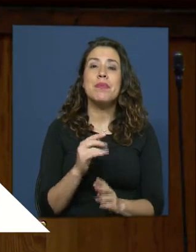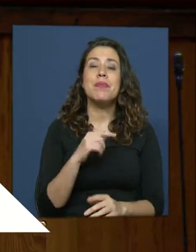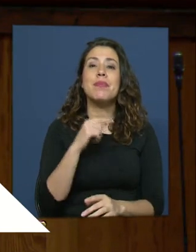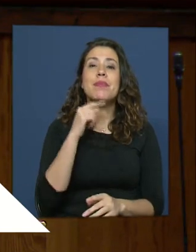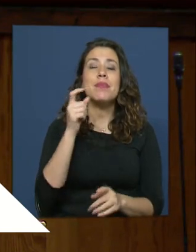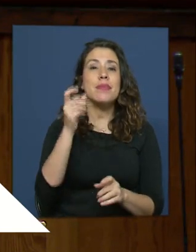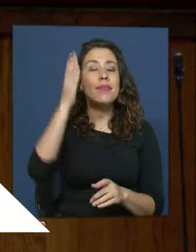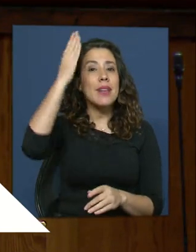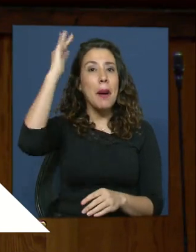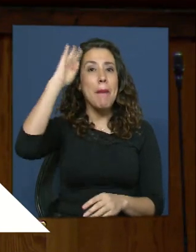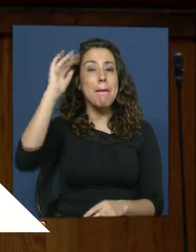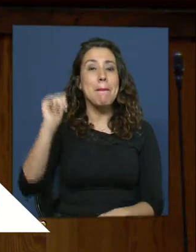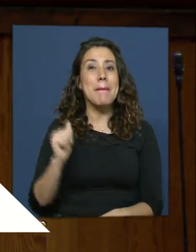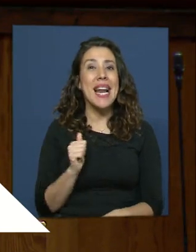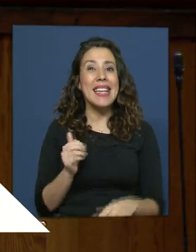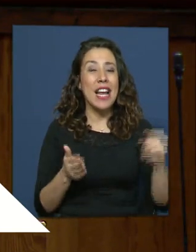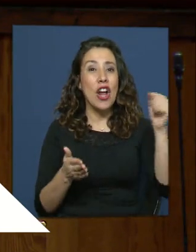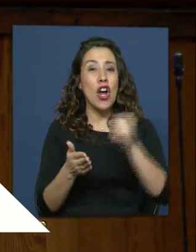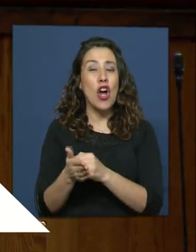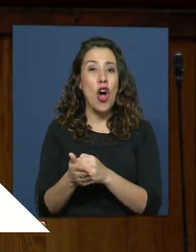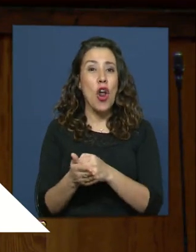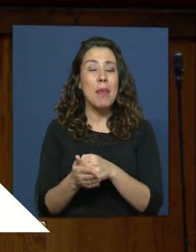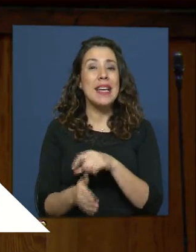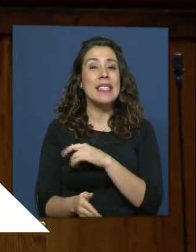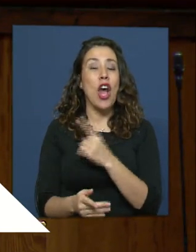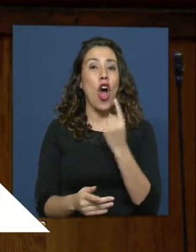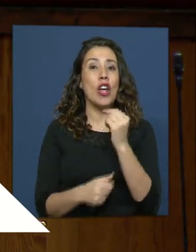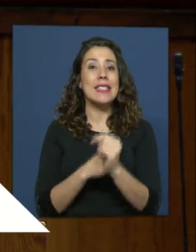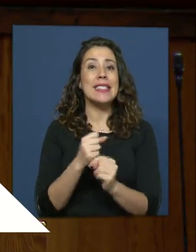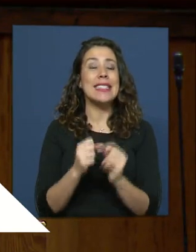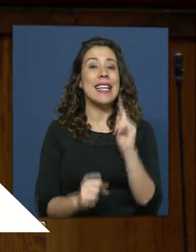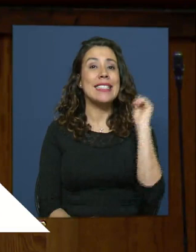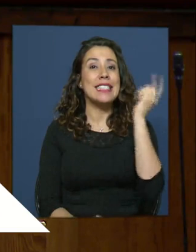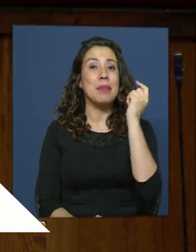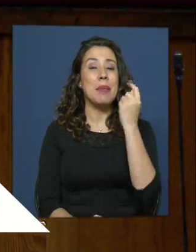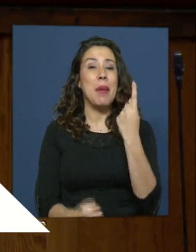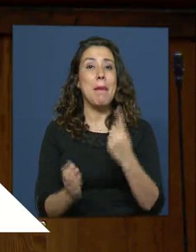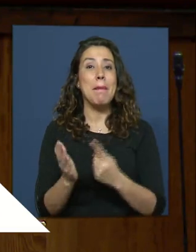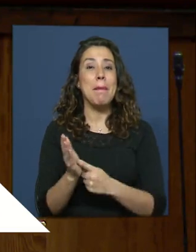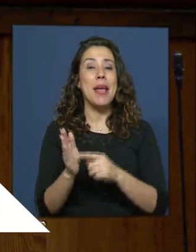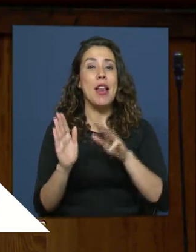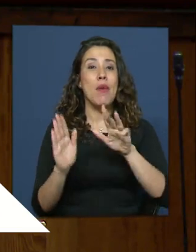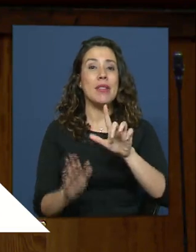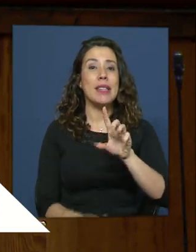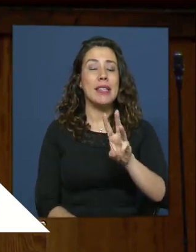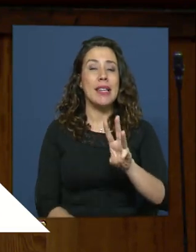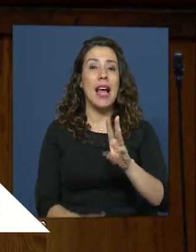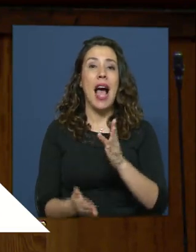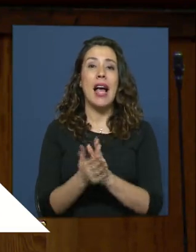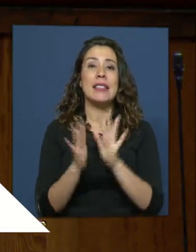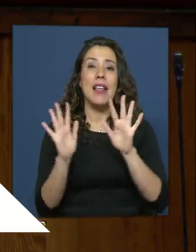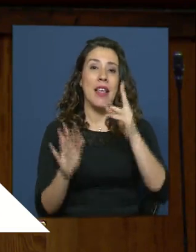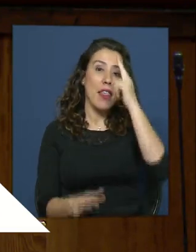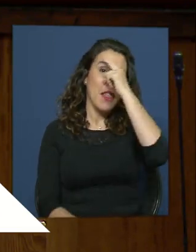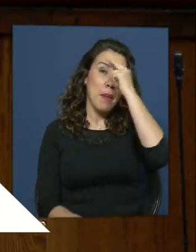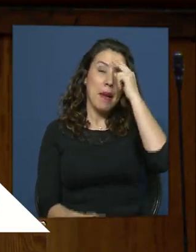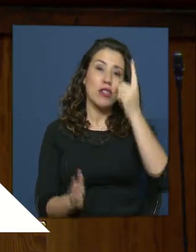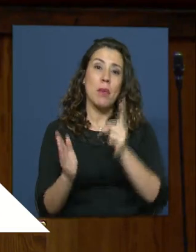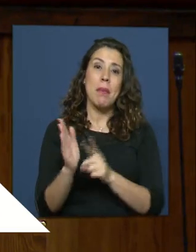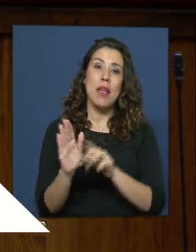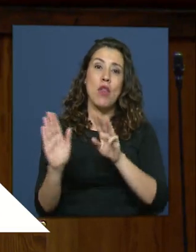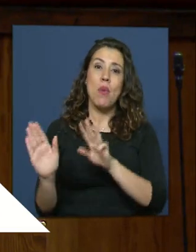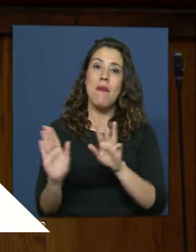cometidos bajo el régimen militar que gobernó Chile entre el 11 de septiembre de 1973 y el 10 de marzo de